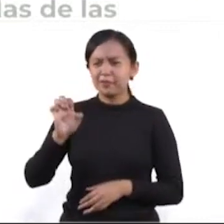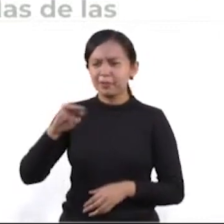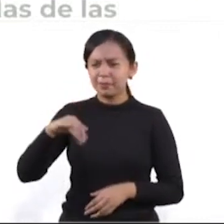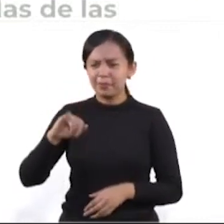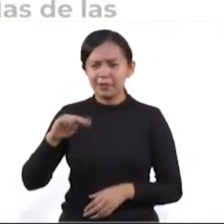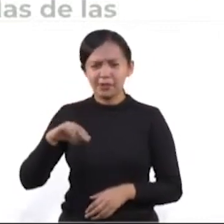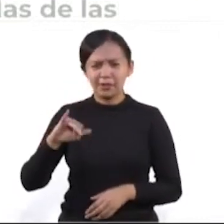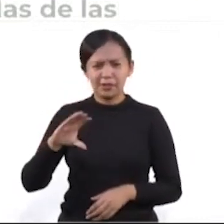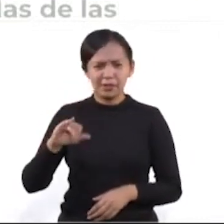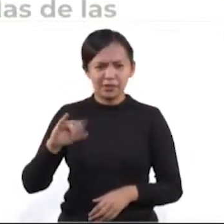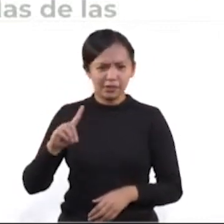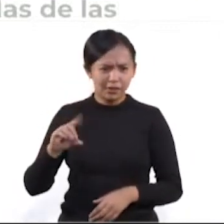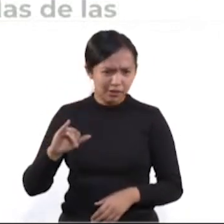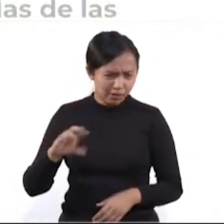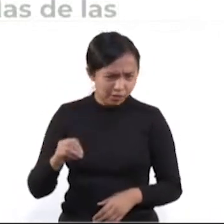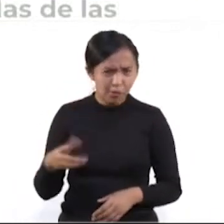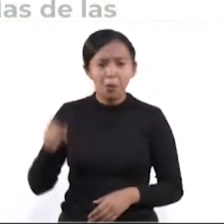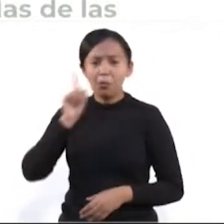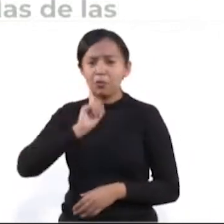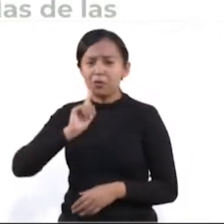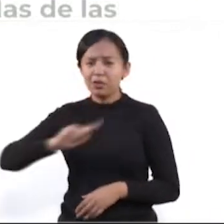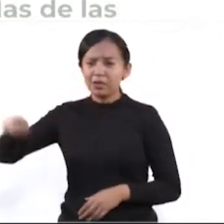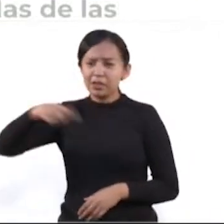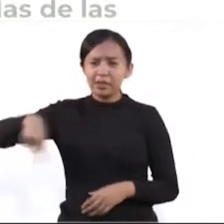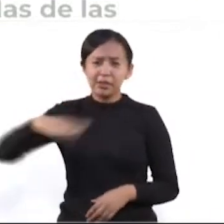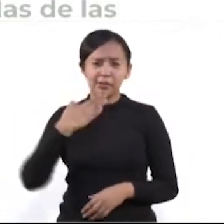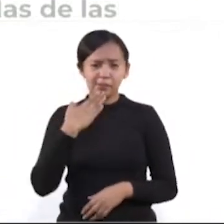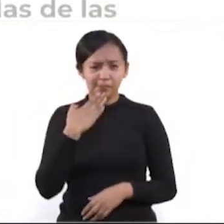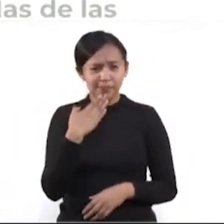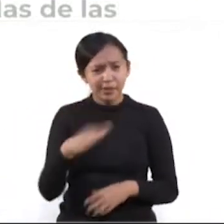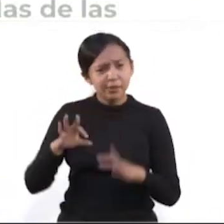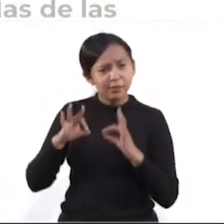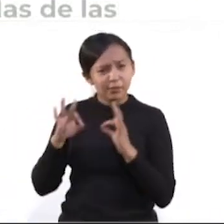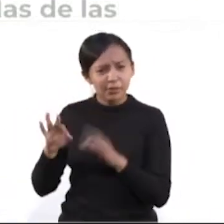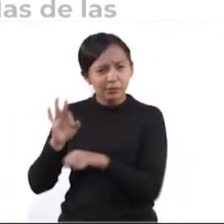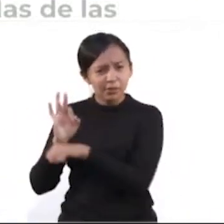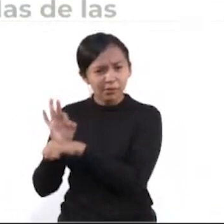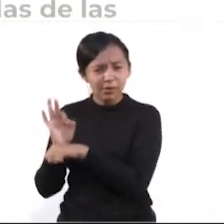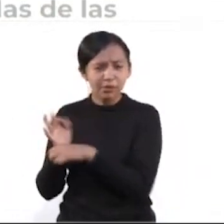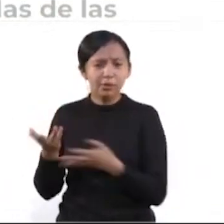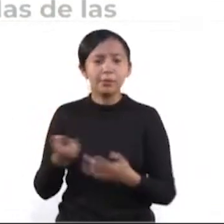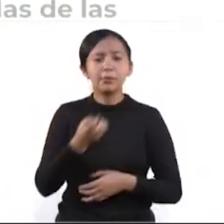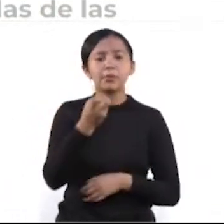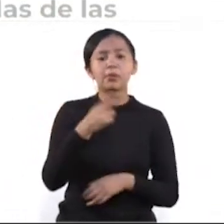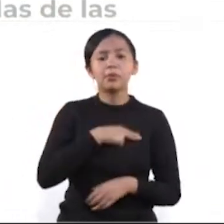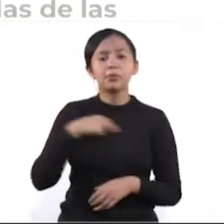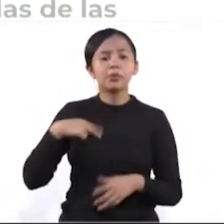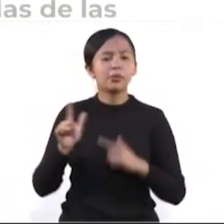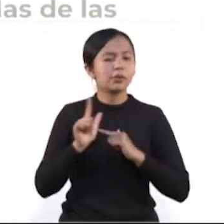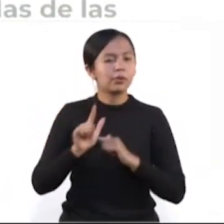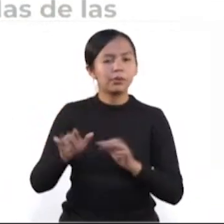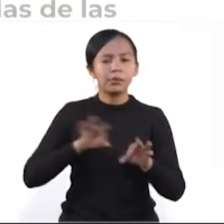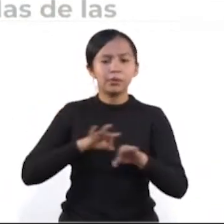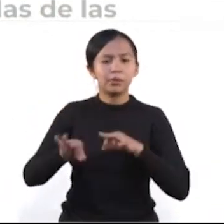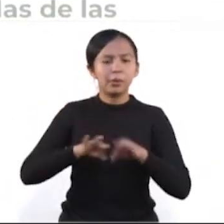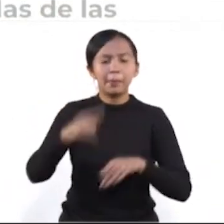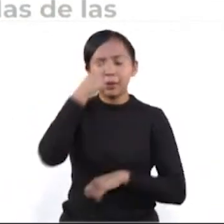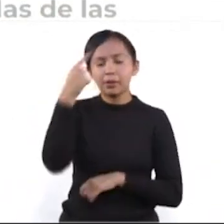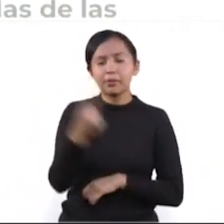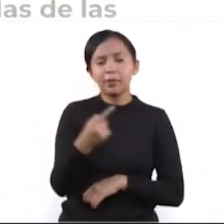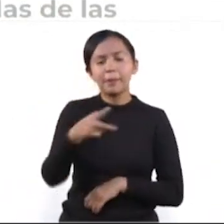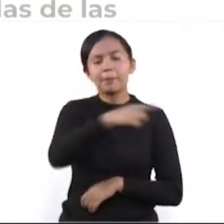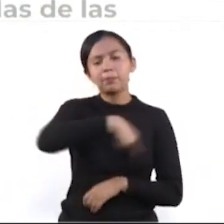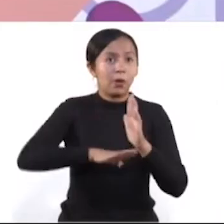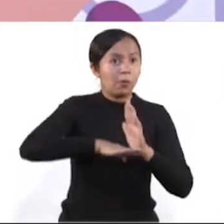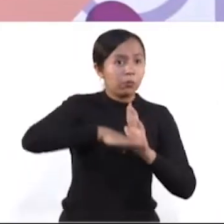feminicidio. Herrera señaló que de enero a julio del 2022 se observó la disminución del 18% en los casos de feminicidio